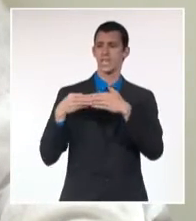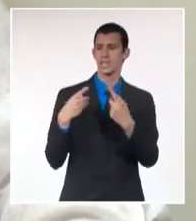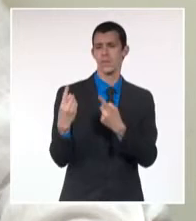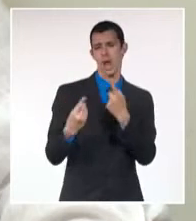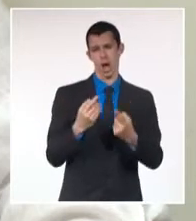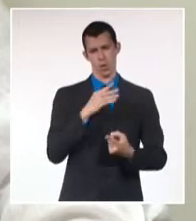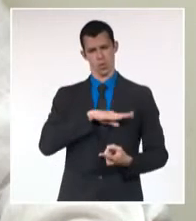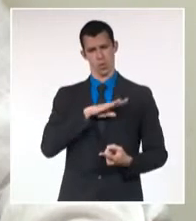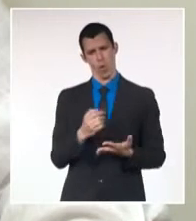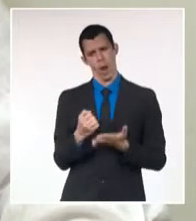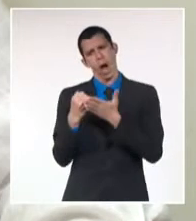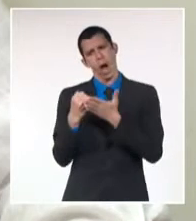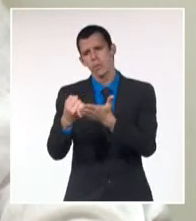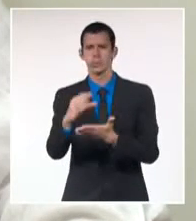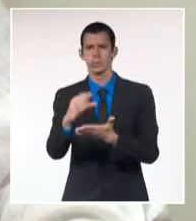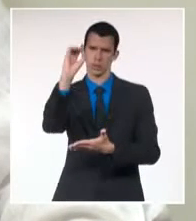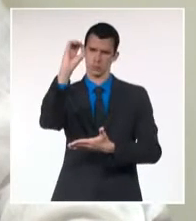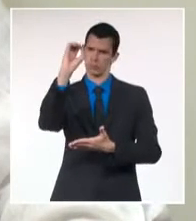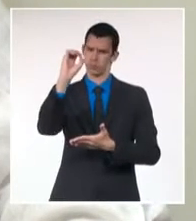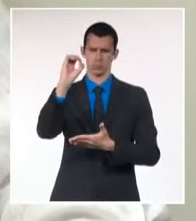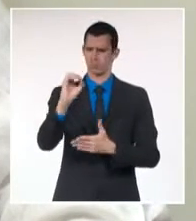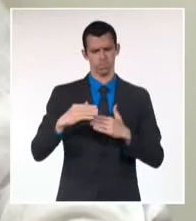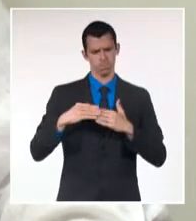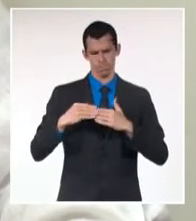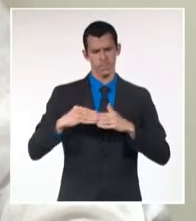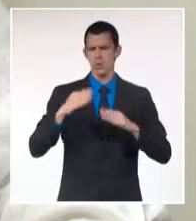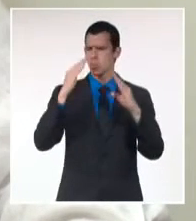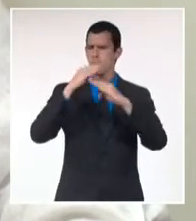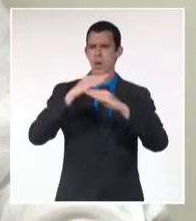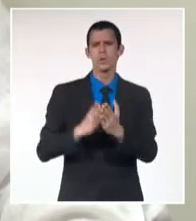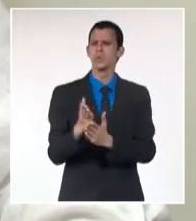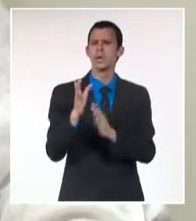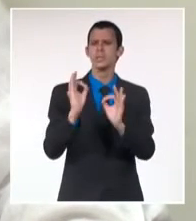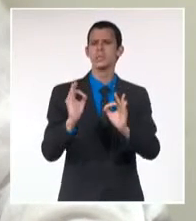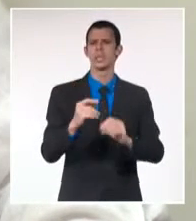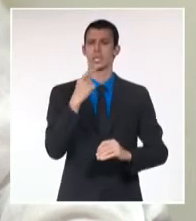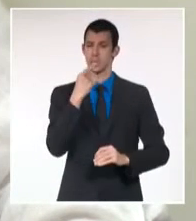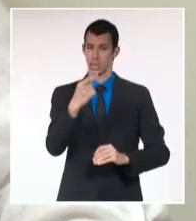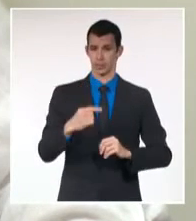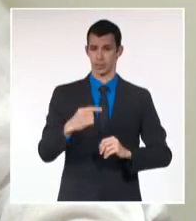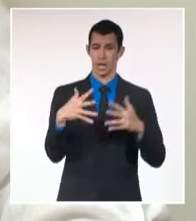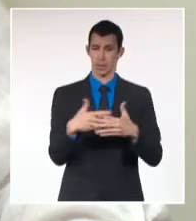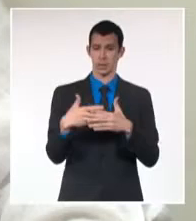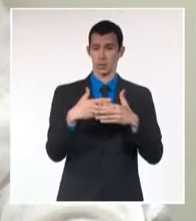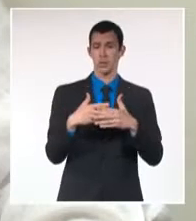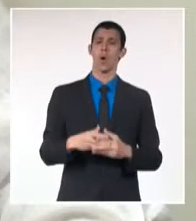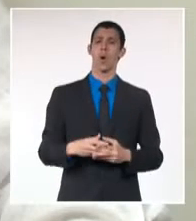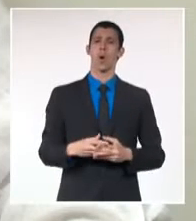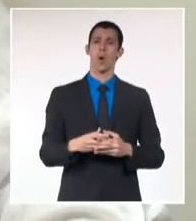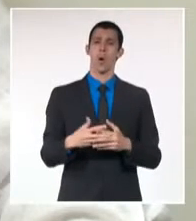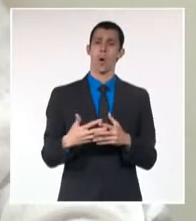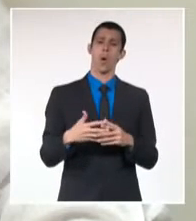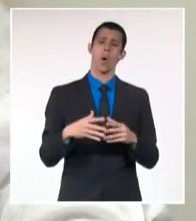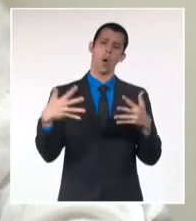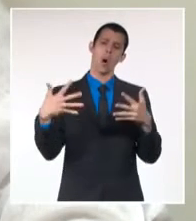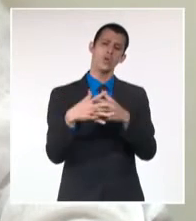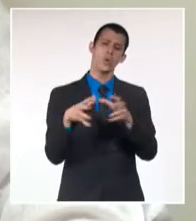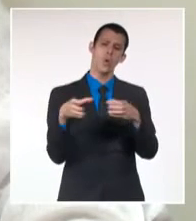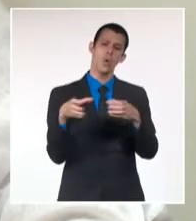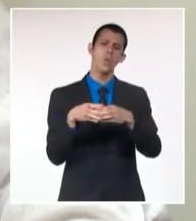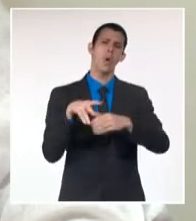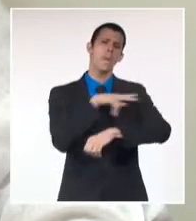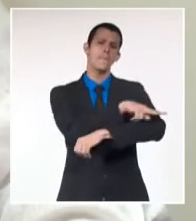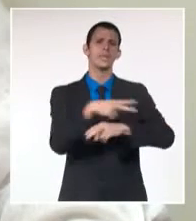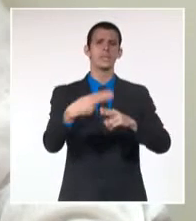en que empujan a la Unión Europea y a la OTAN contra Rusia, con propósitos claramente